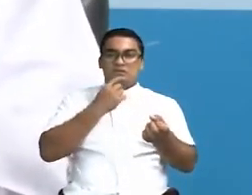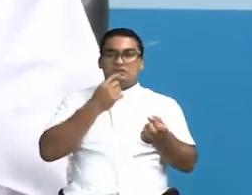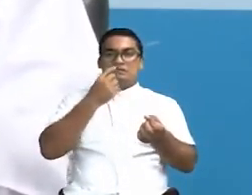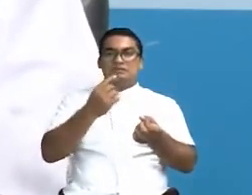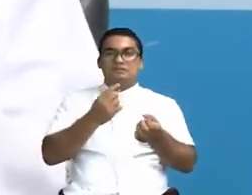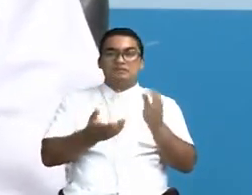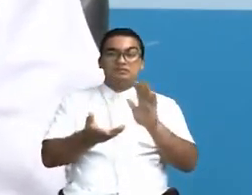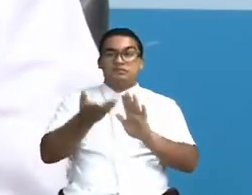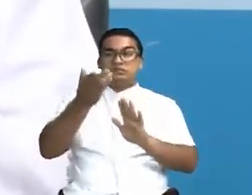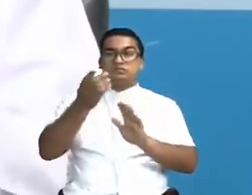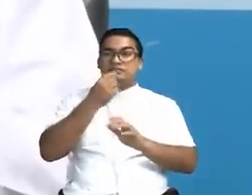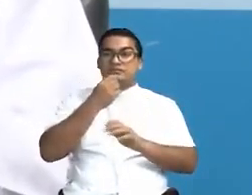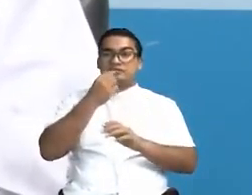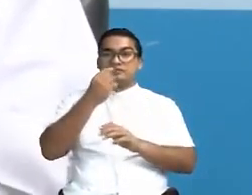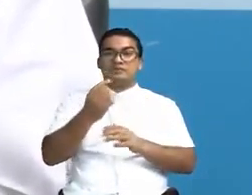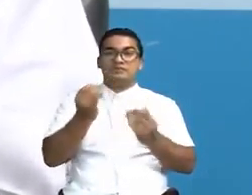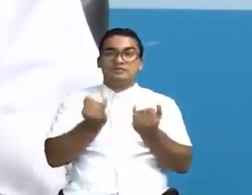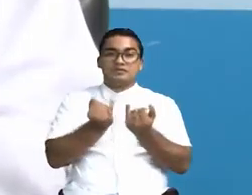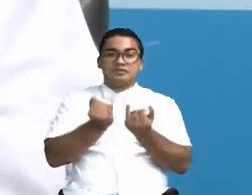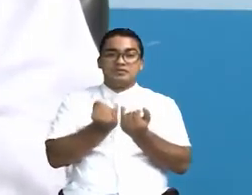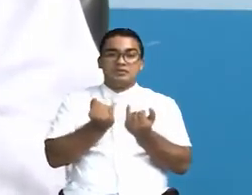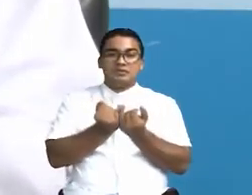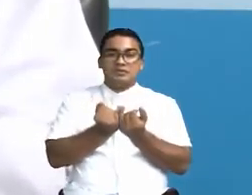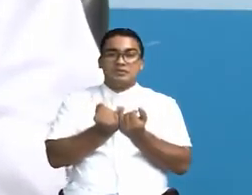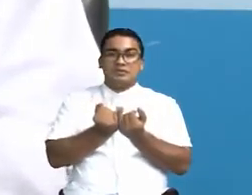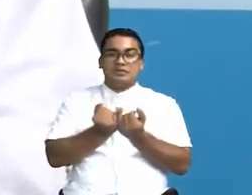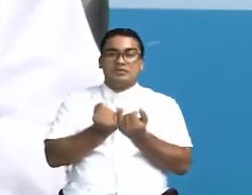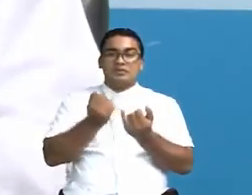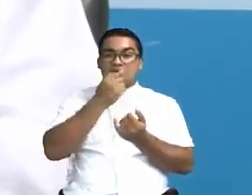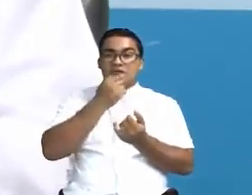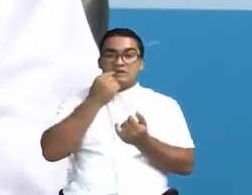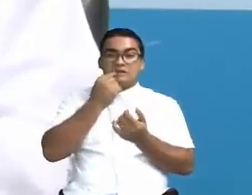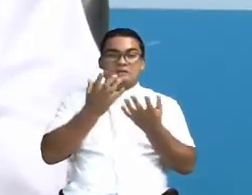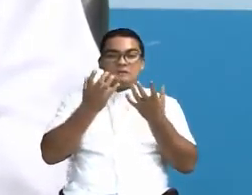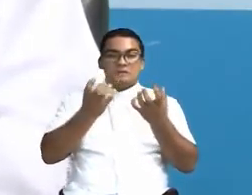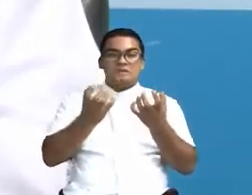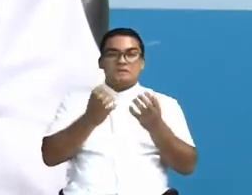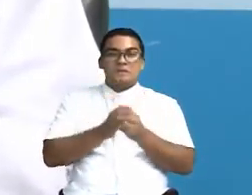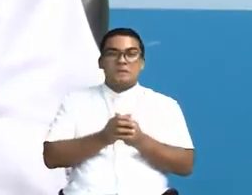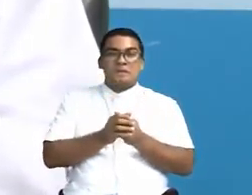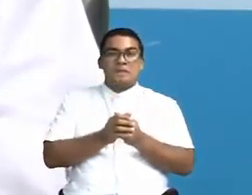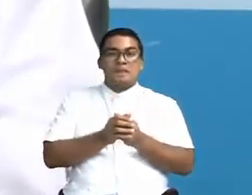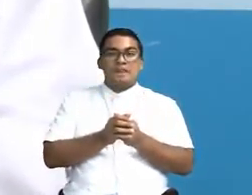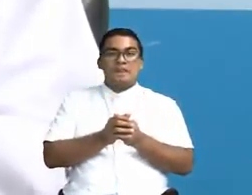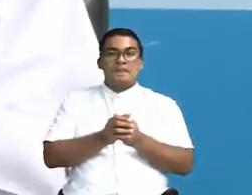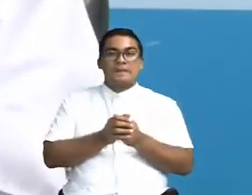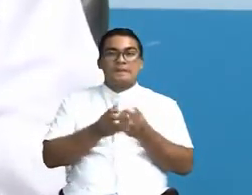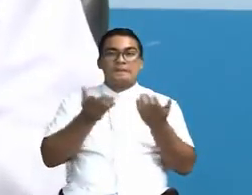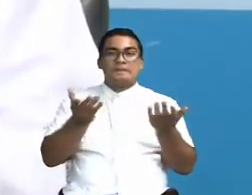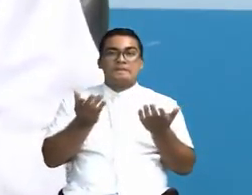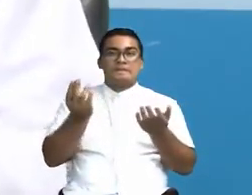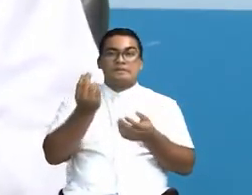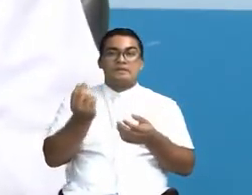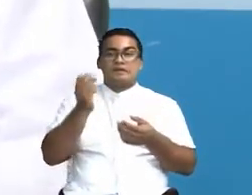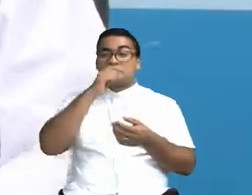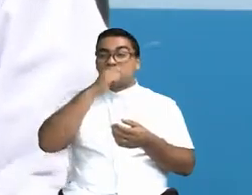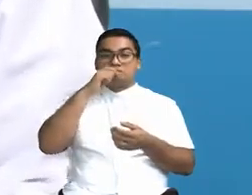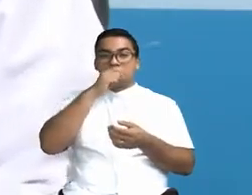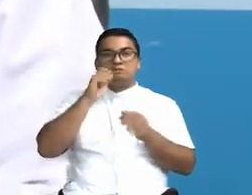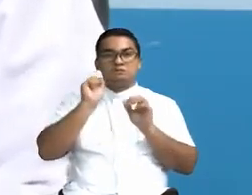alta, porque también eso provoca un proceso de resequedad de los labios y de la boca. Y usar los protectores